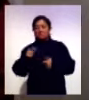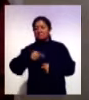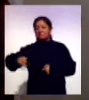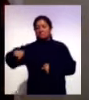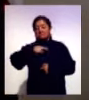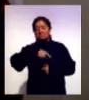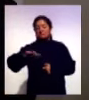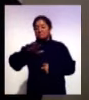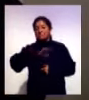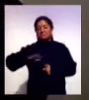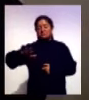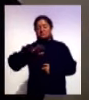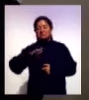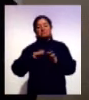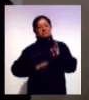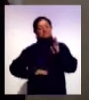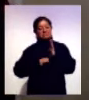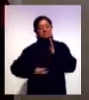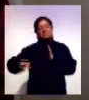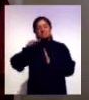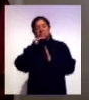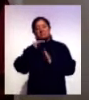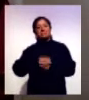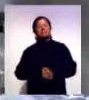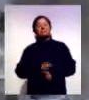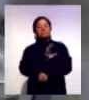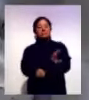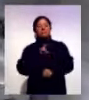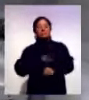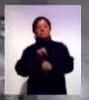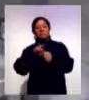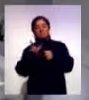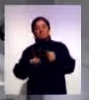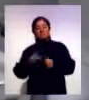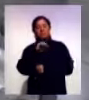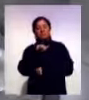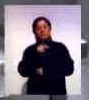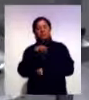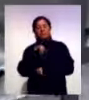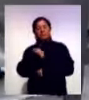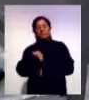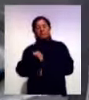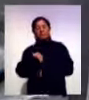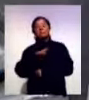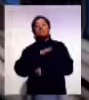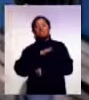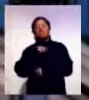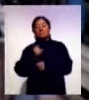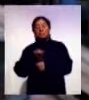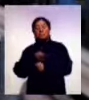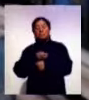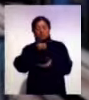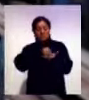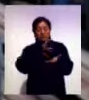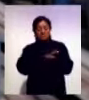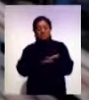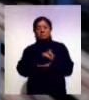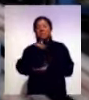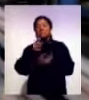economías regionales. El coordinador nacional de la CAPIM detalló que a la fecha se tiene el registro de más de 20 empresas compradoras